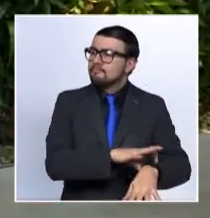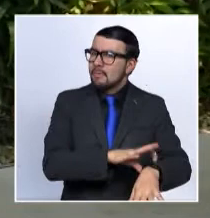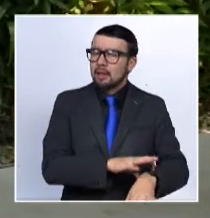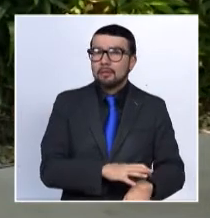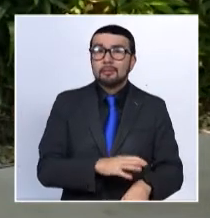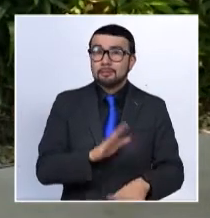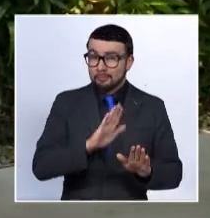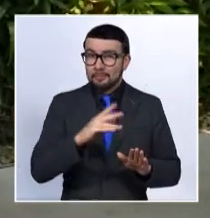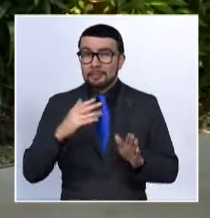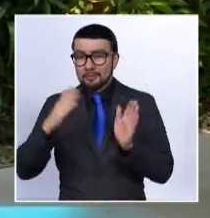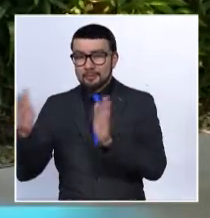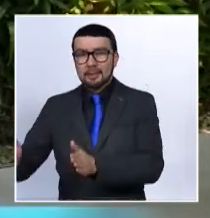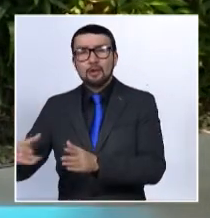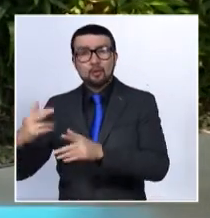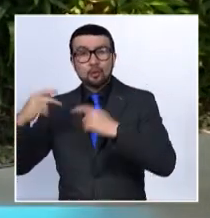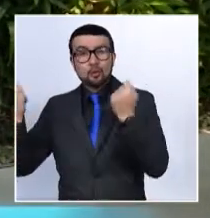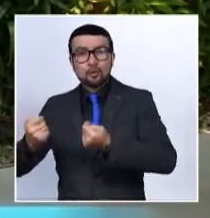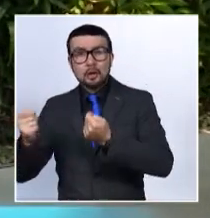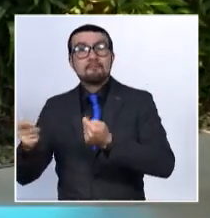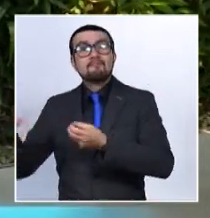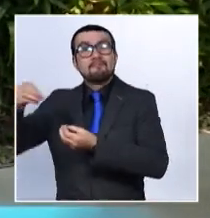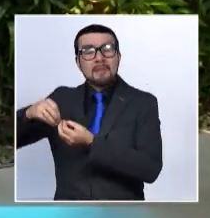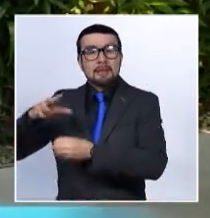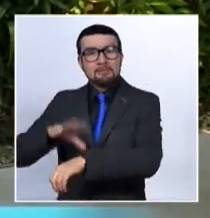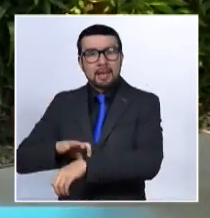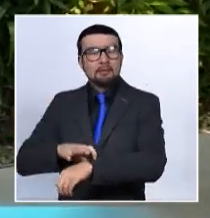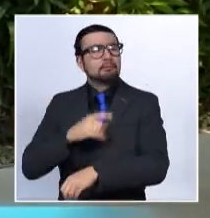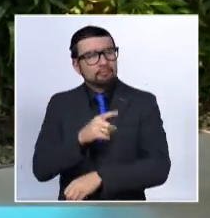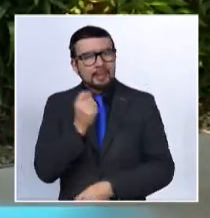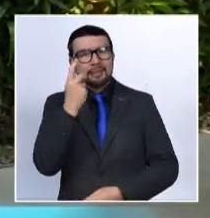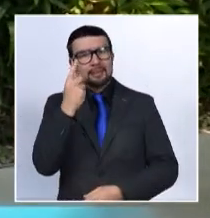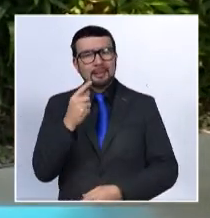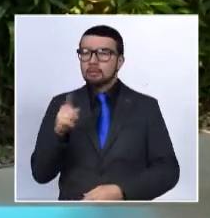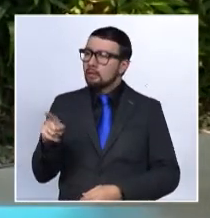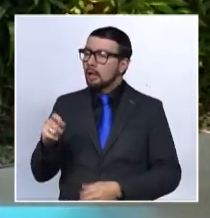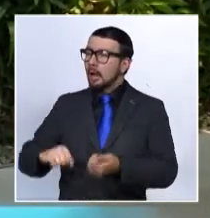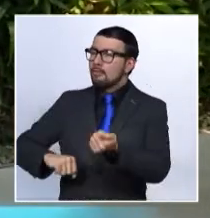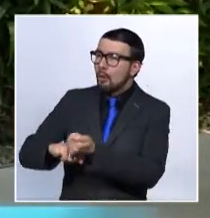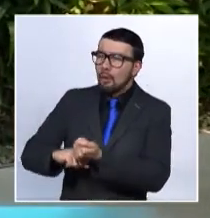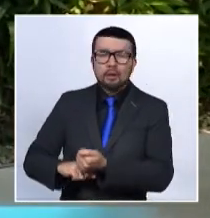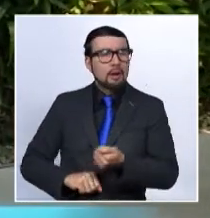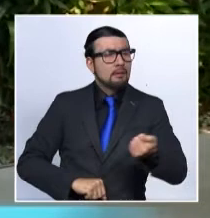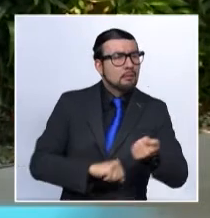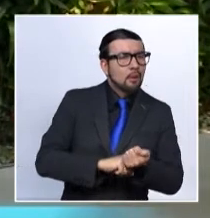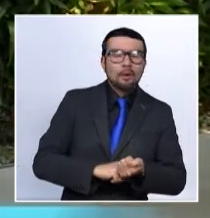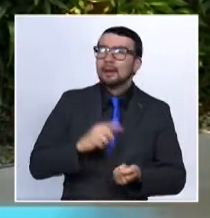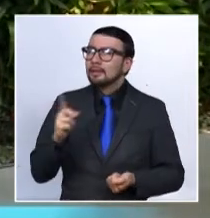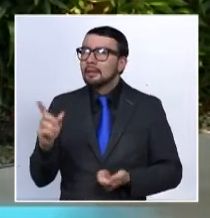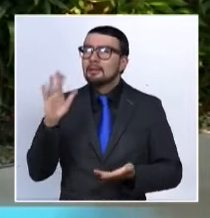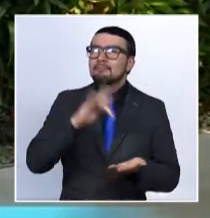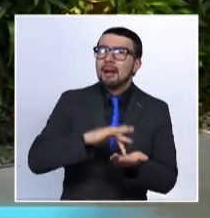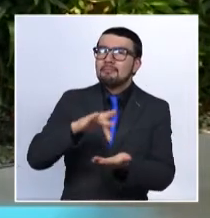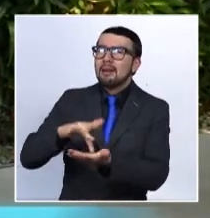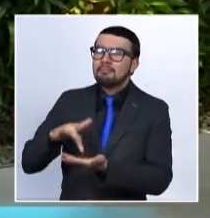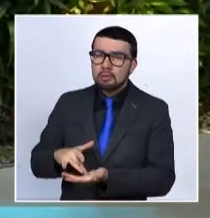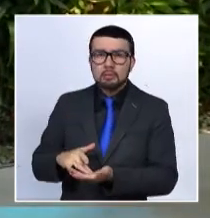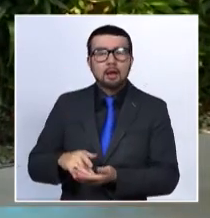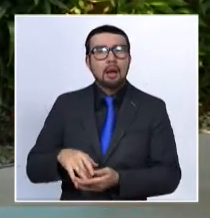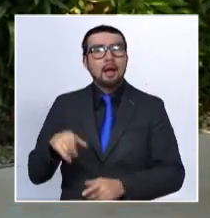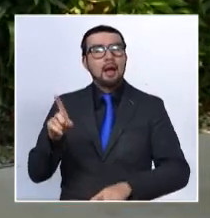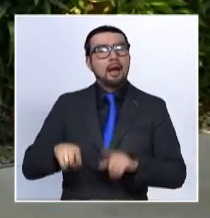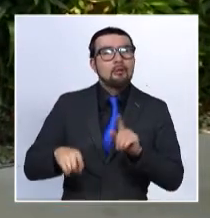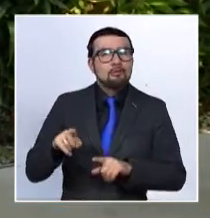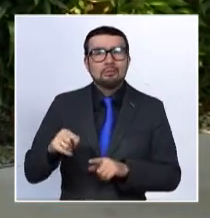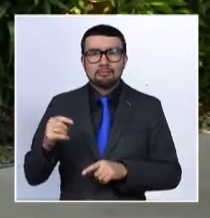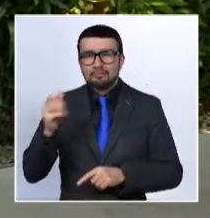de comerciales, entenderán por qué nos apoyamos uno y el otro en la consulta, y muchas veces el paciente entra